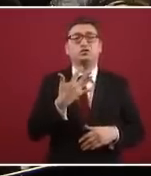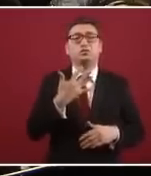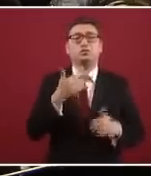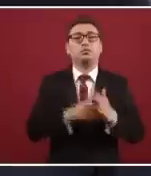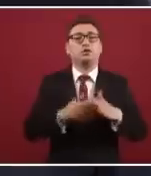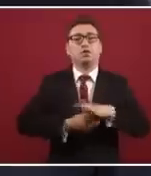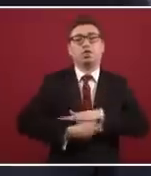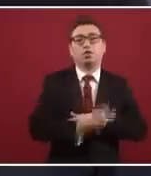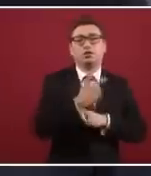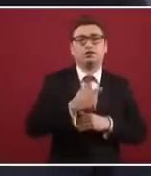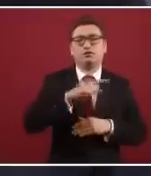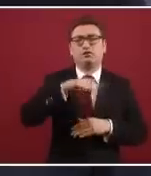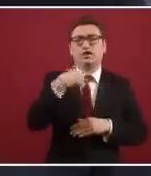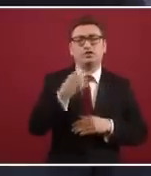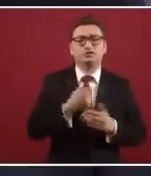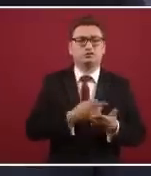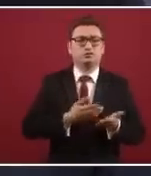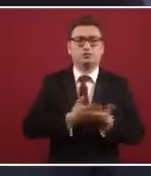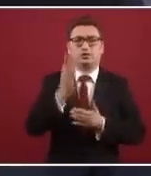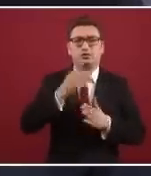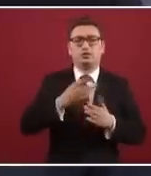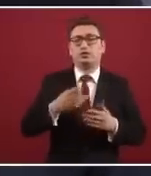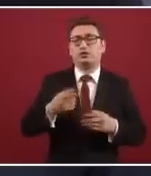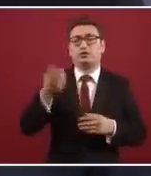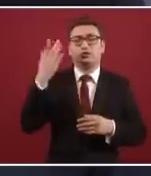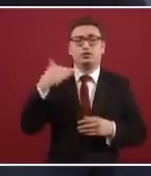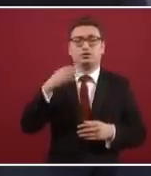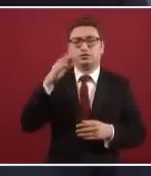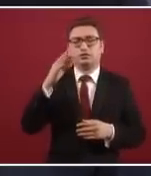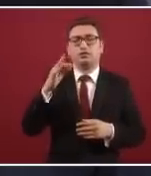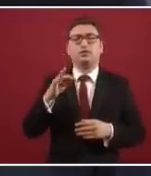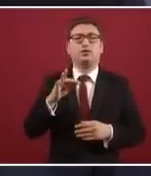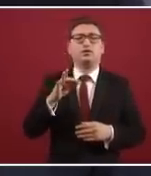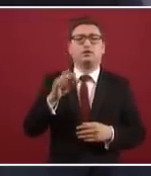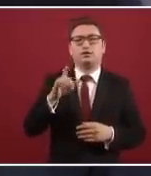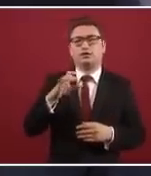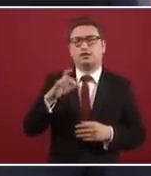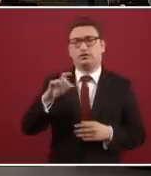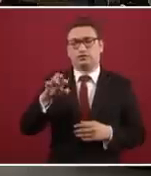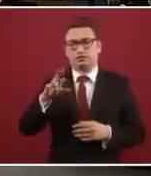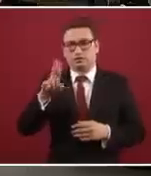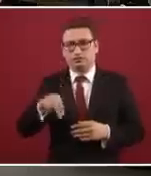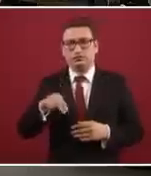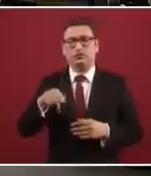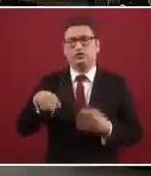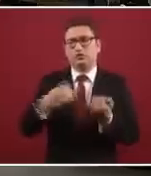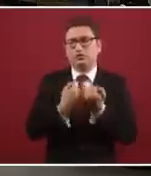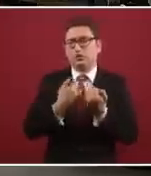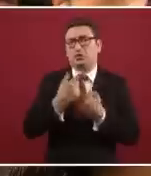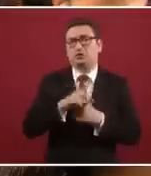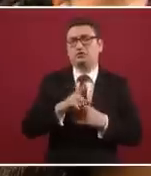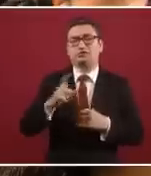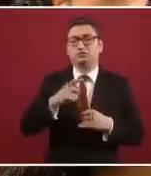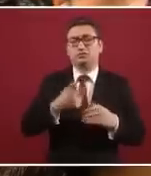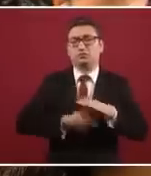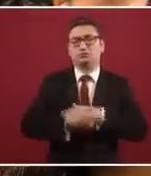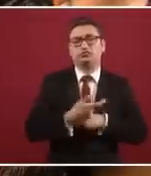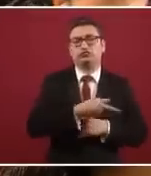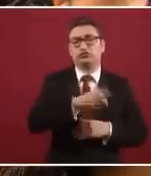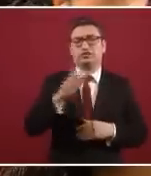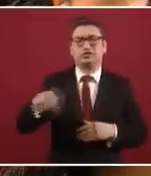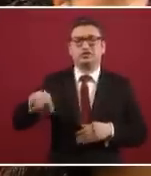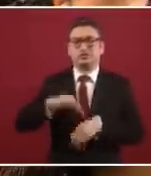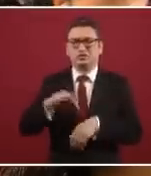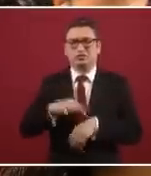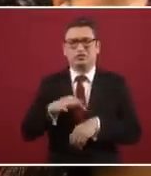sexenio de Felipe Calderón llegó a costar hasta 110,000 pesos en el mercado negro, y los médicos ya están hartos de eso,